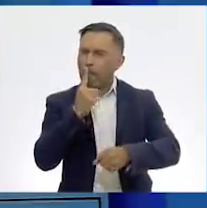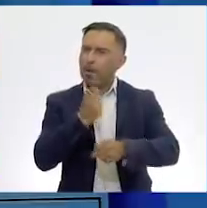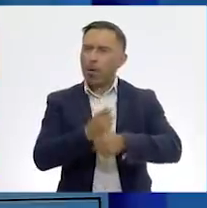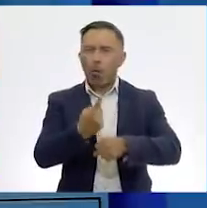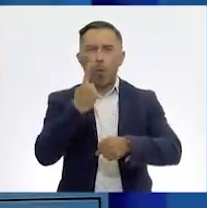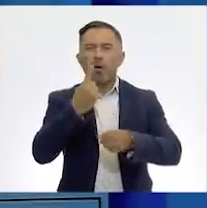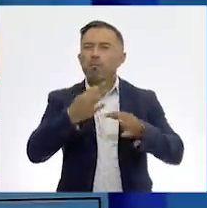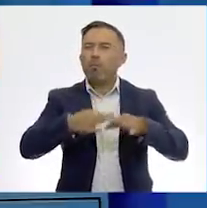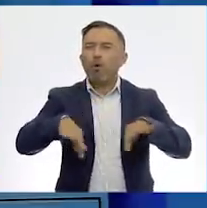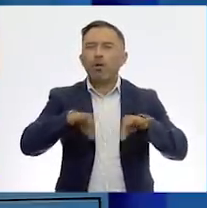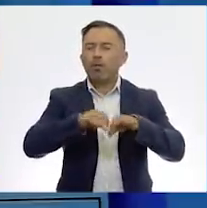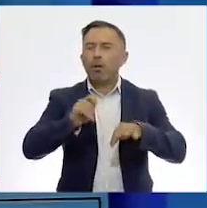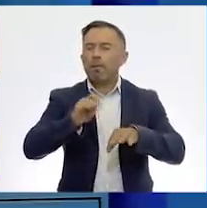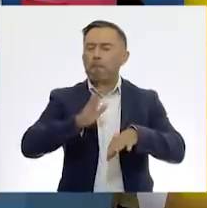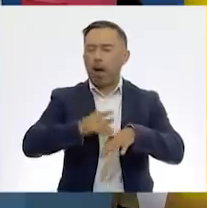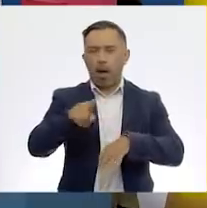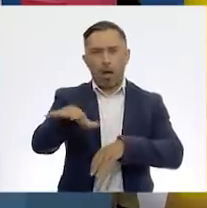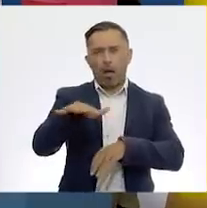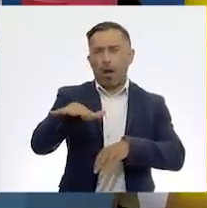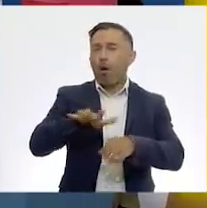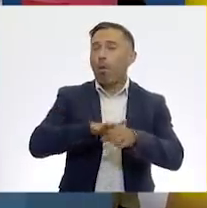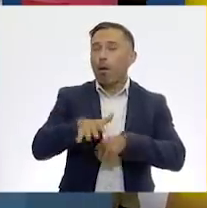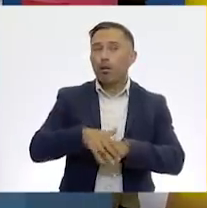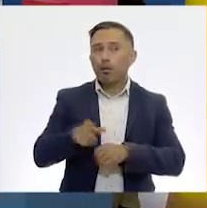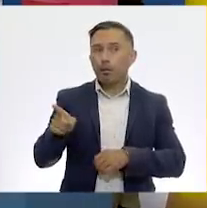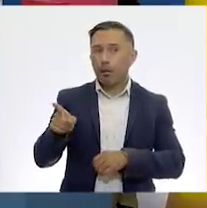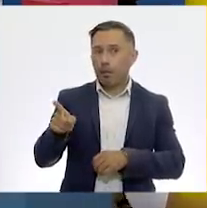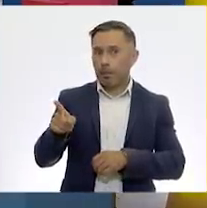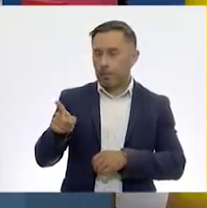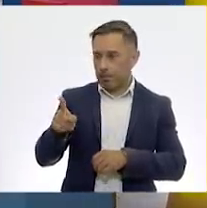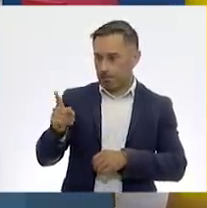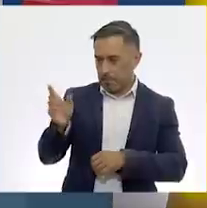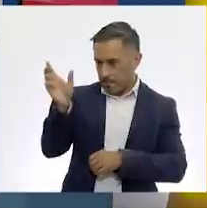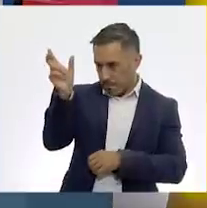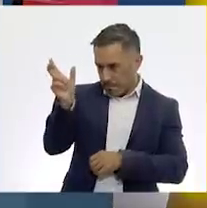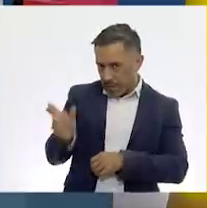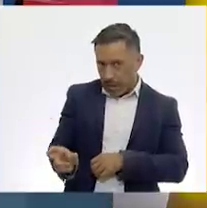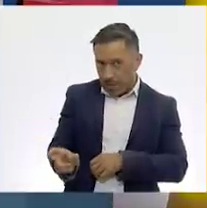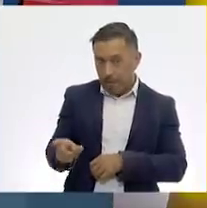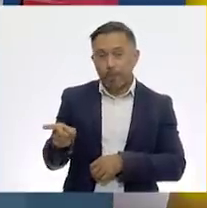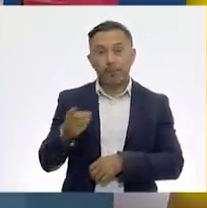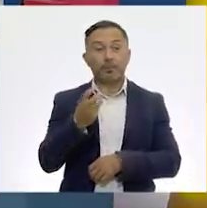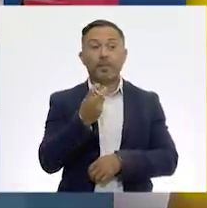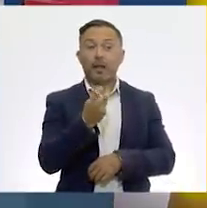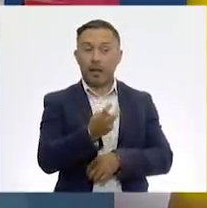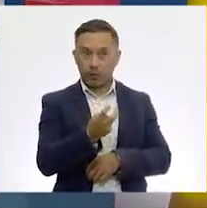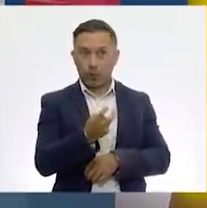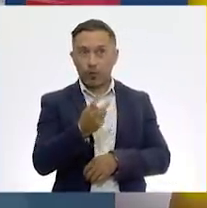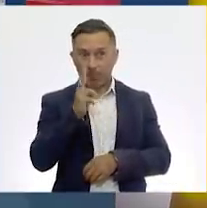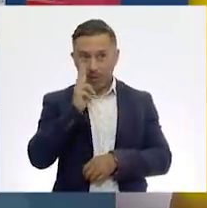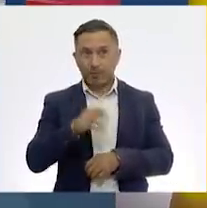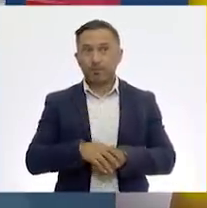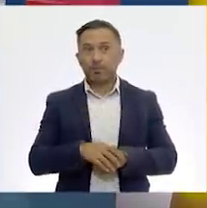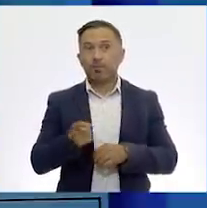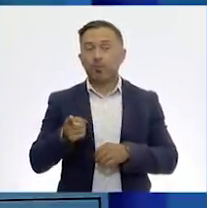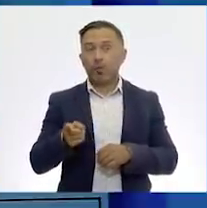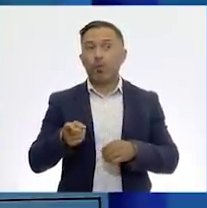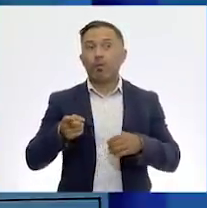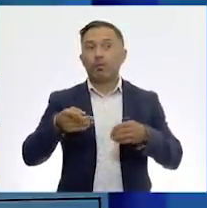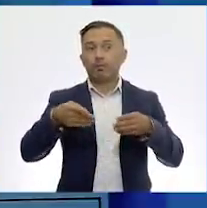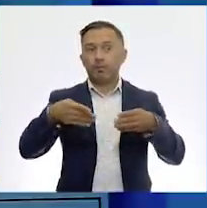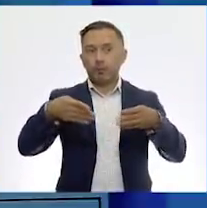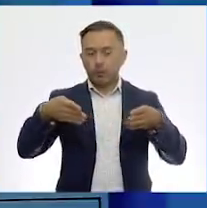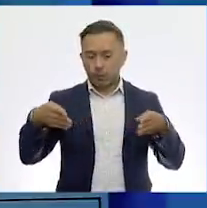ella? La pirámide. Exacto, porque si nos damos cuenta, hay dos elementos geométricos que nos